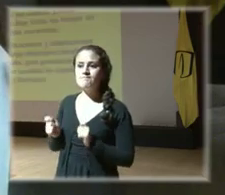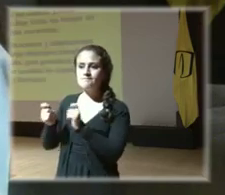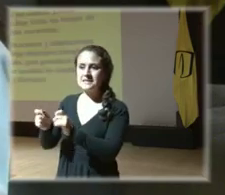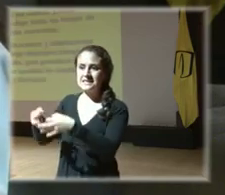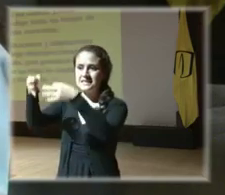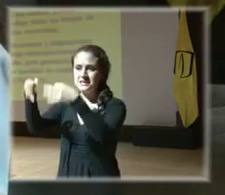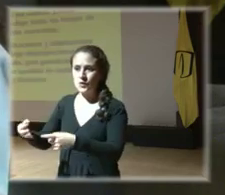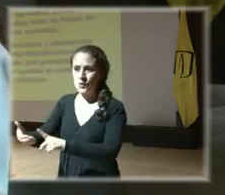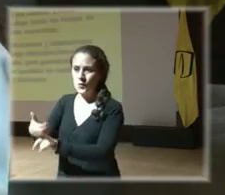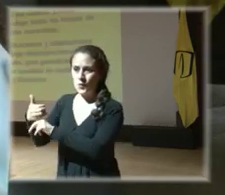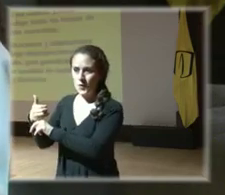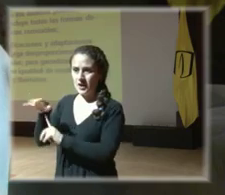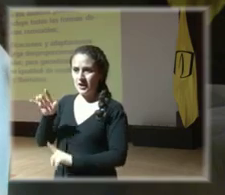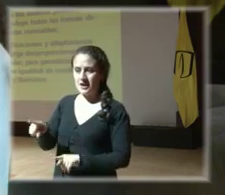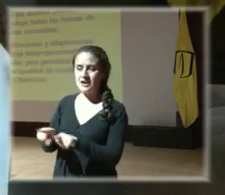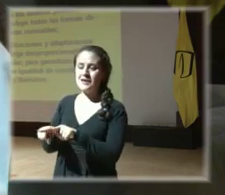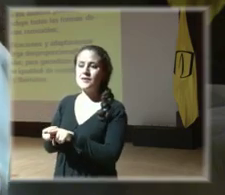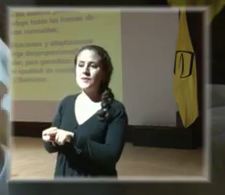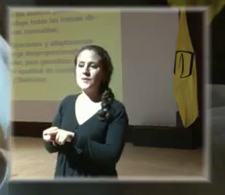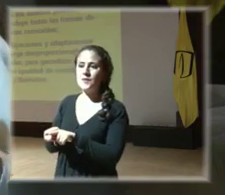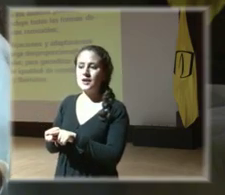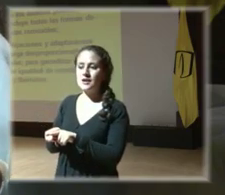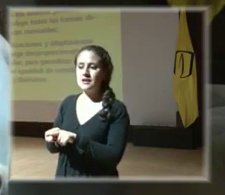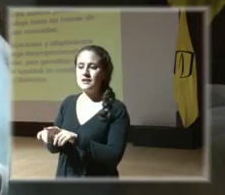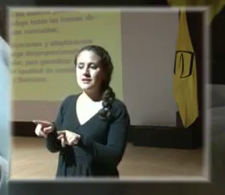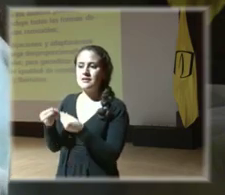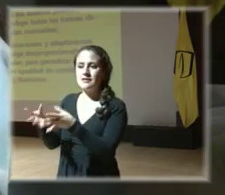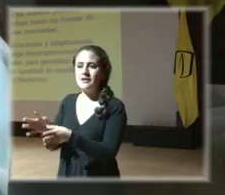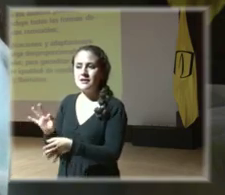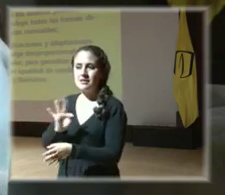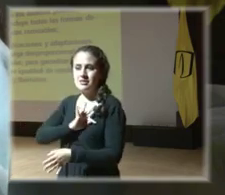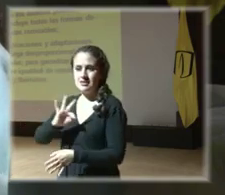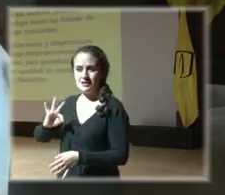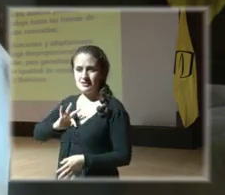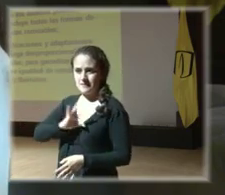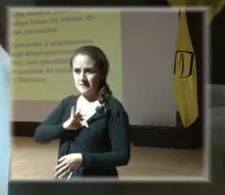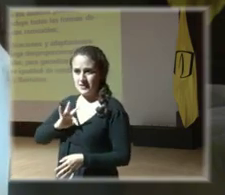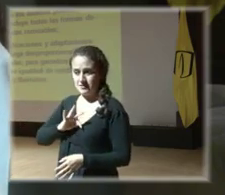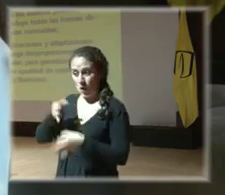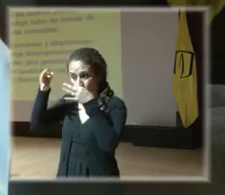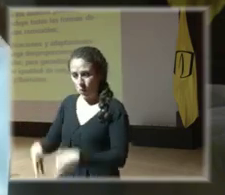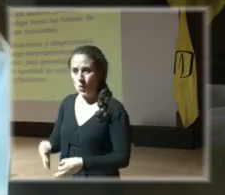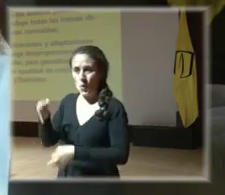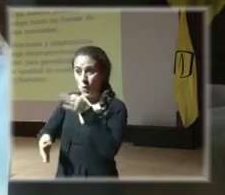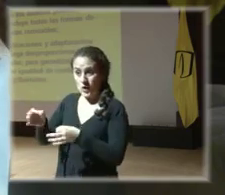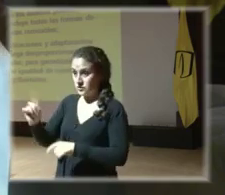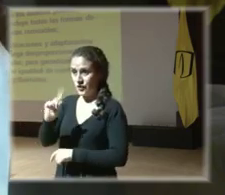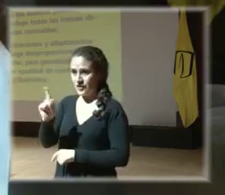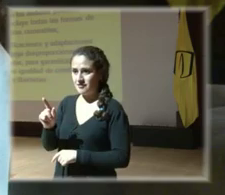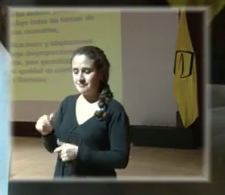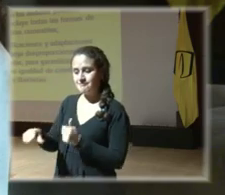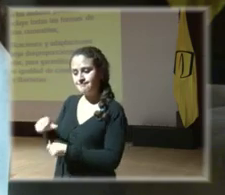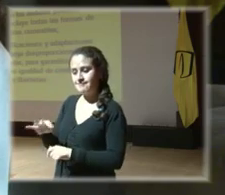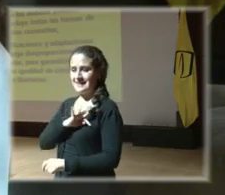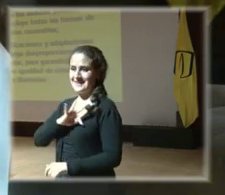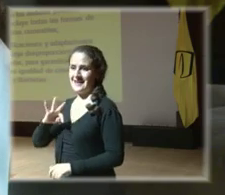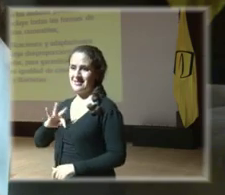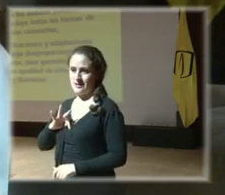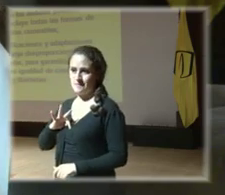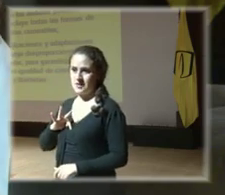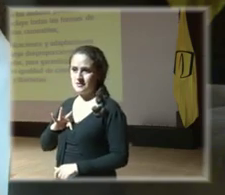seguridad, que es básicamente como un tratamiento en vez de un juicio. Lo que pasa es que la persona no